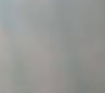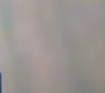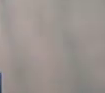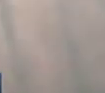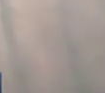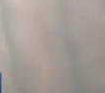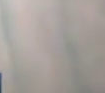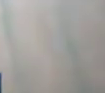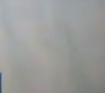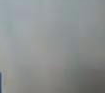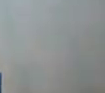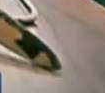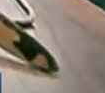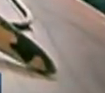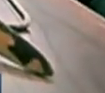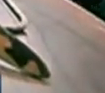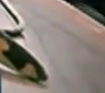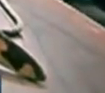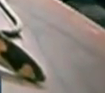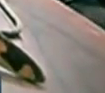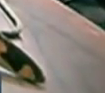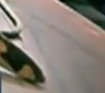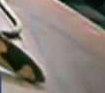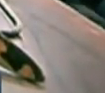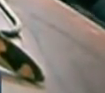Sujetos hieren al taxista durante un asalto.